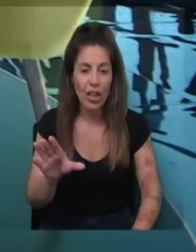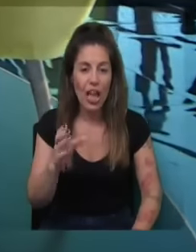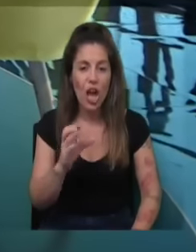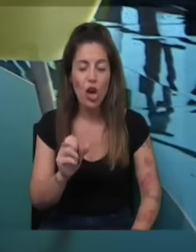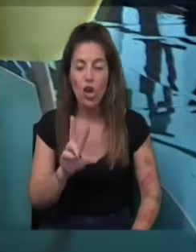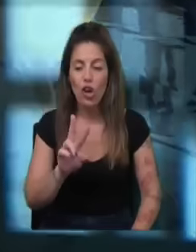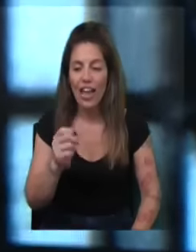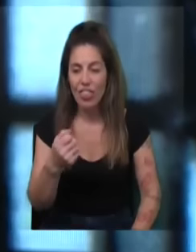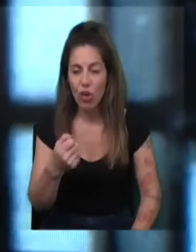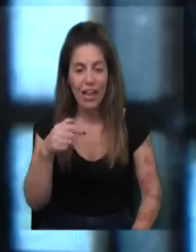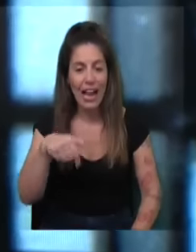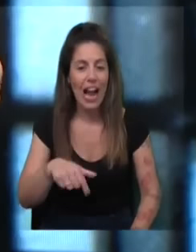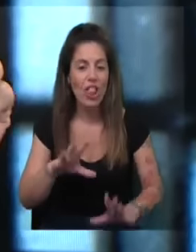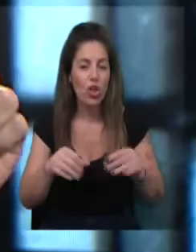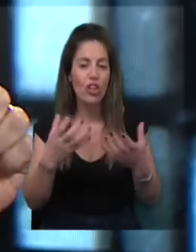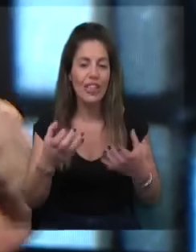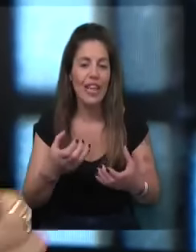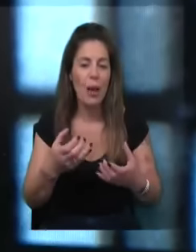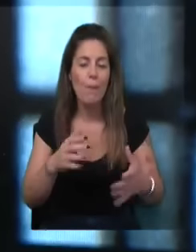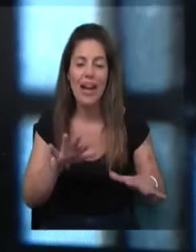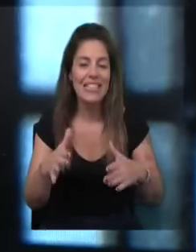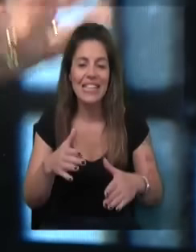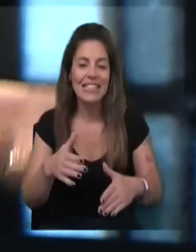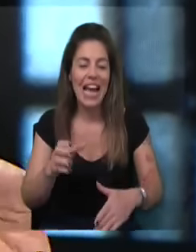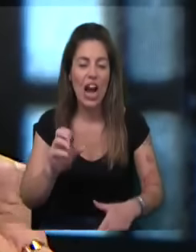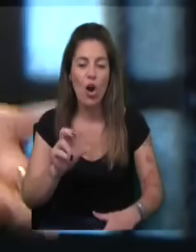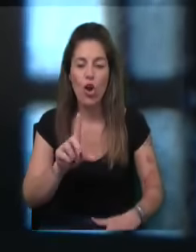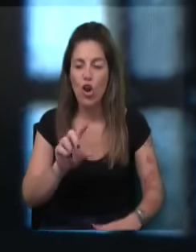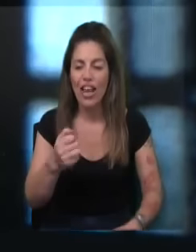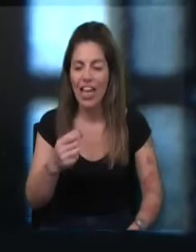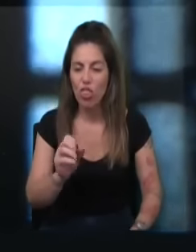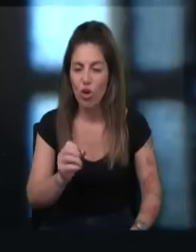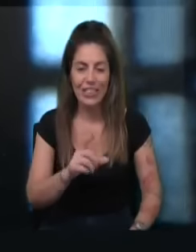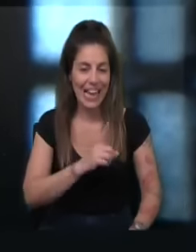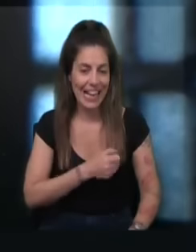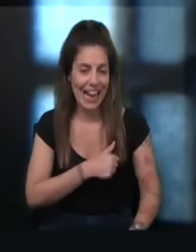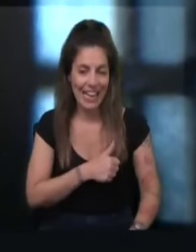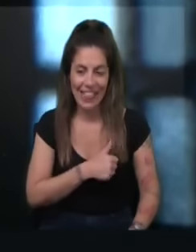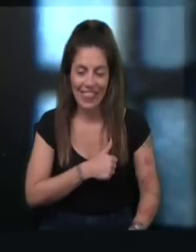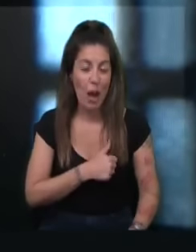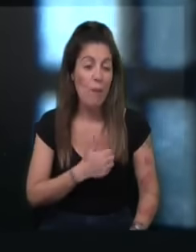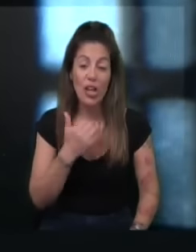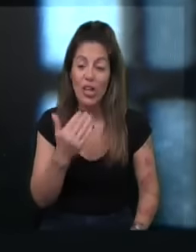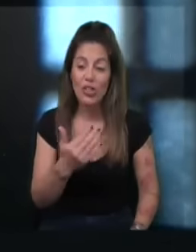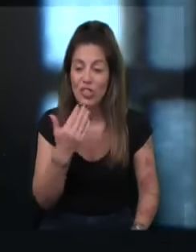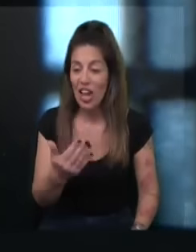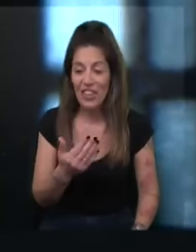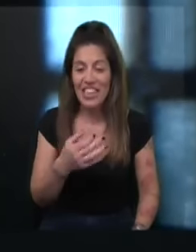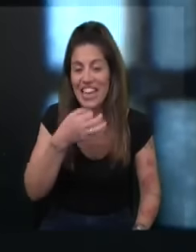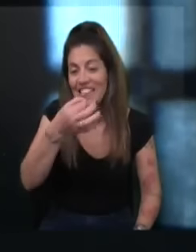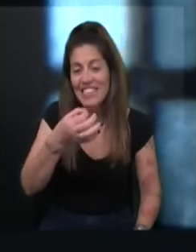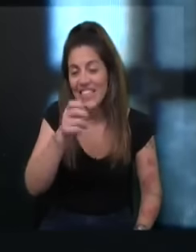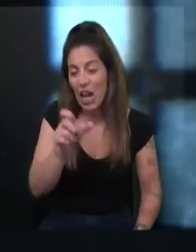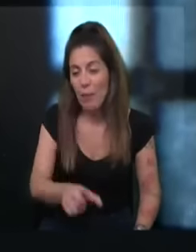acá todo el mundo quiere parecerse a Canadá y a Colorado porque no saben y le venden a la gente cosas que no son ciertas de